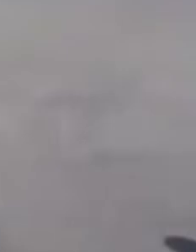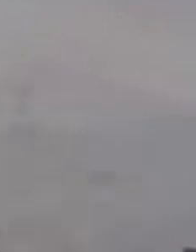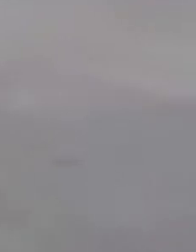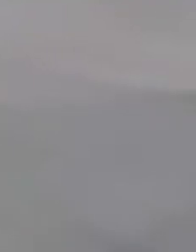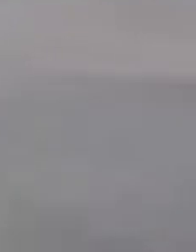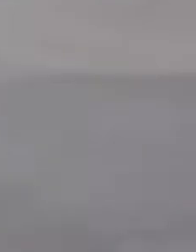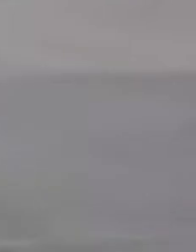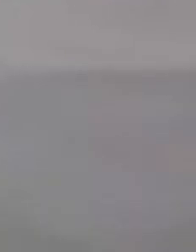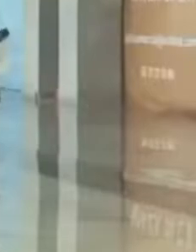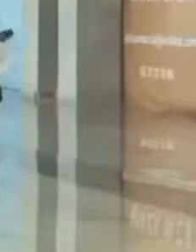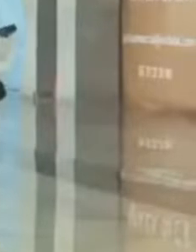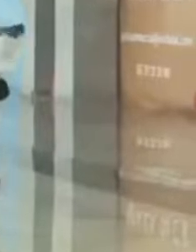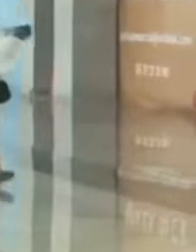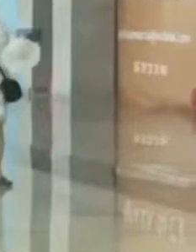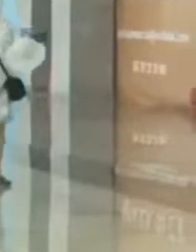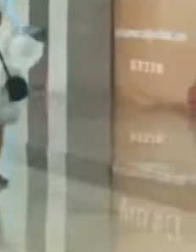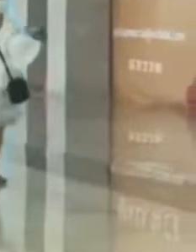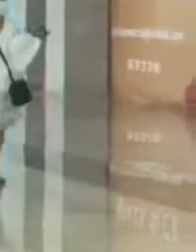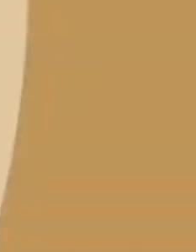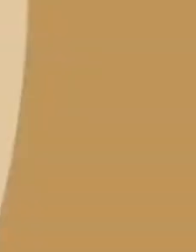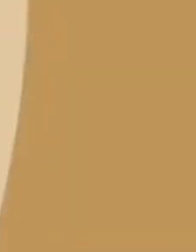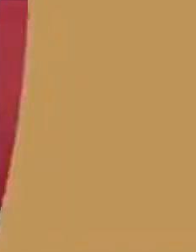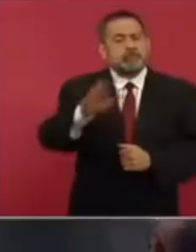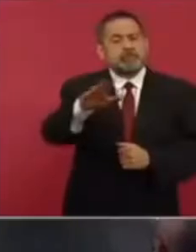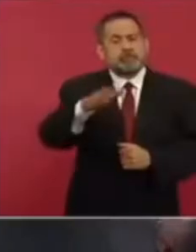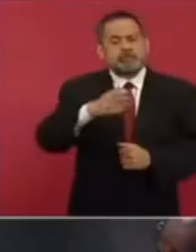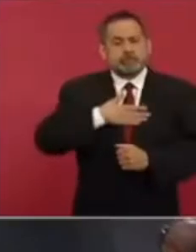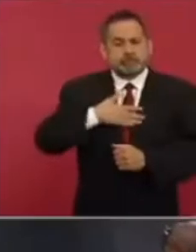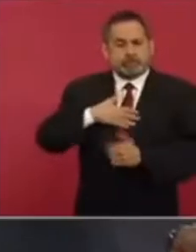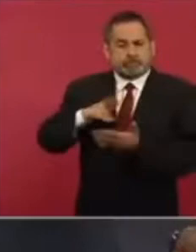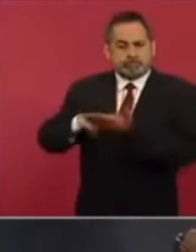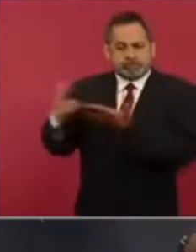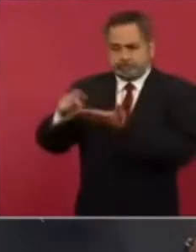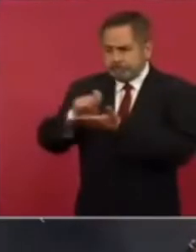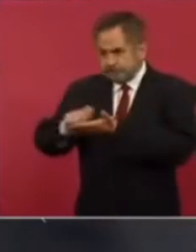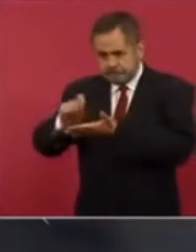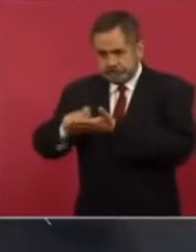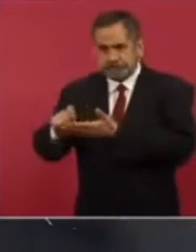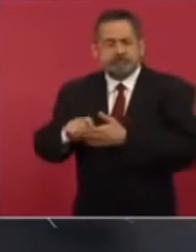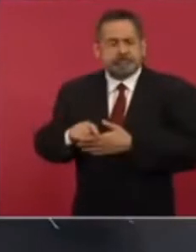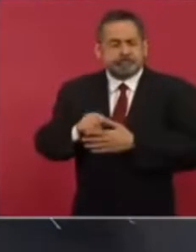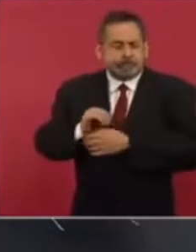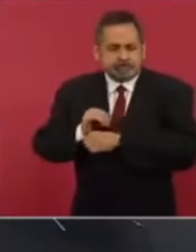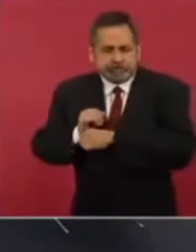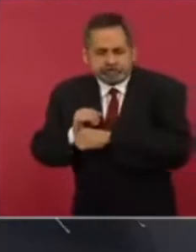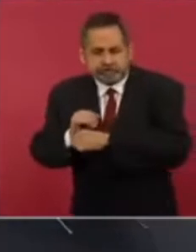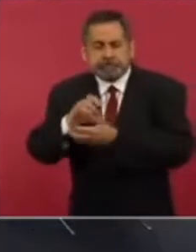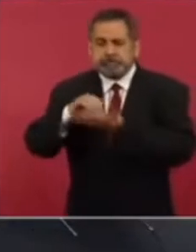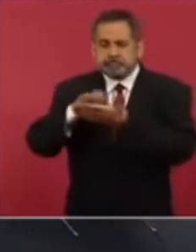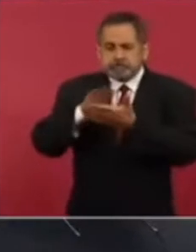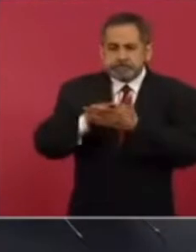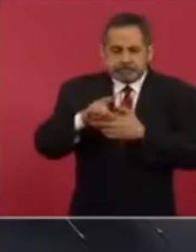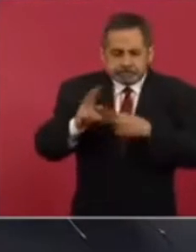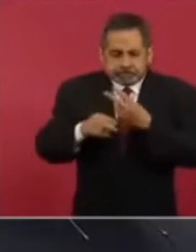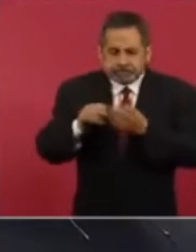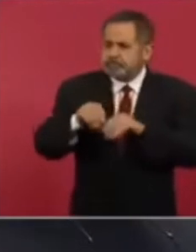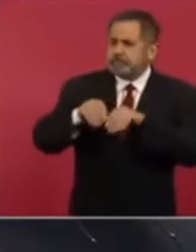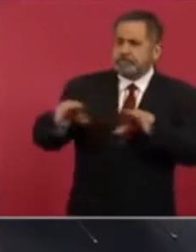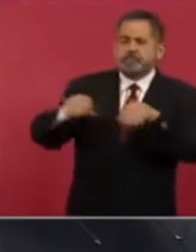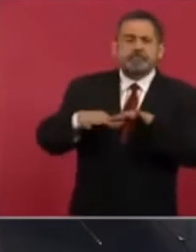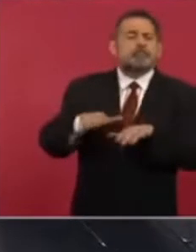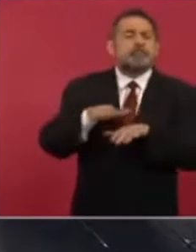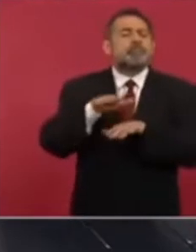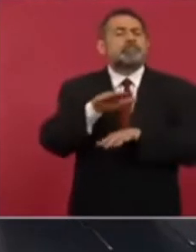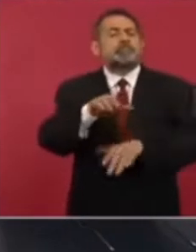de Servicios del Aeropuerto y el Centro Comercial. El mandatario mexicano reiteró que los traficantes de influencias en el